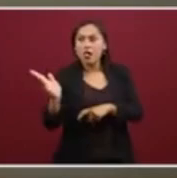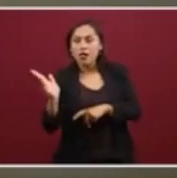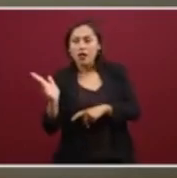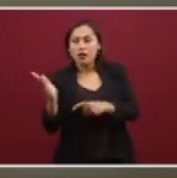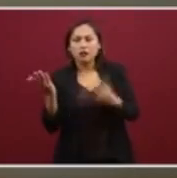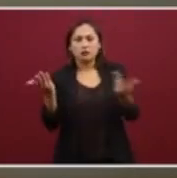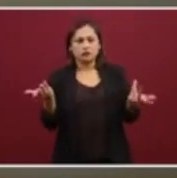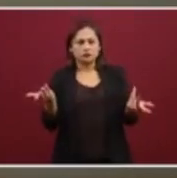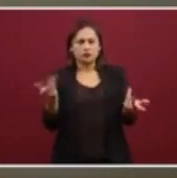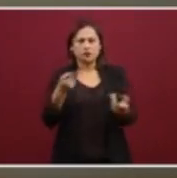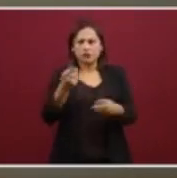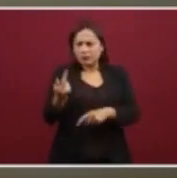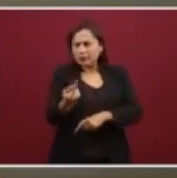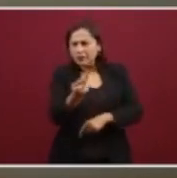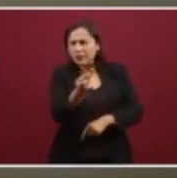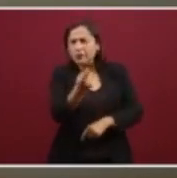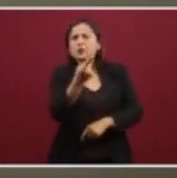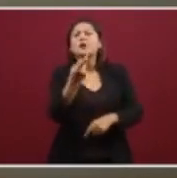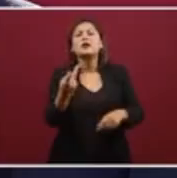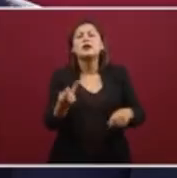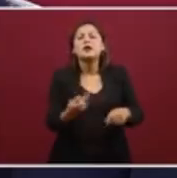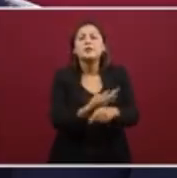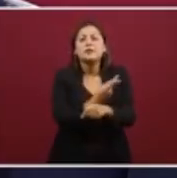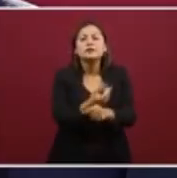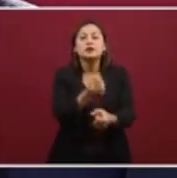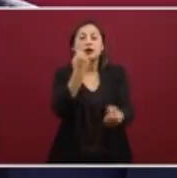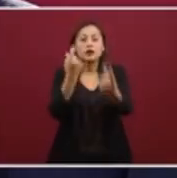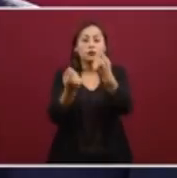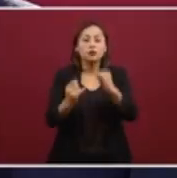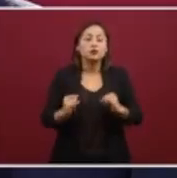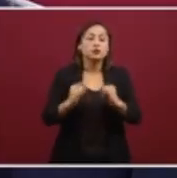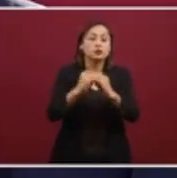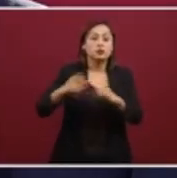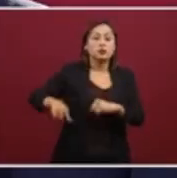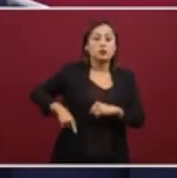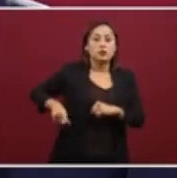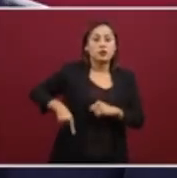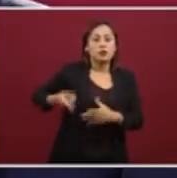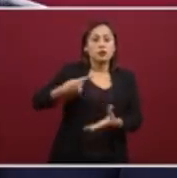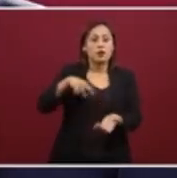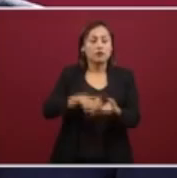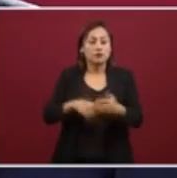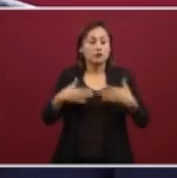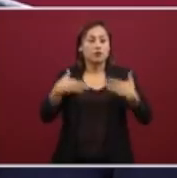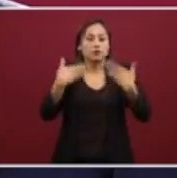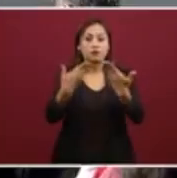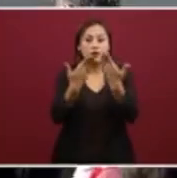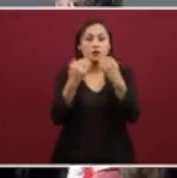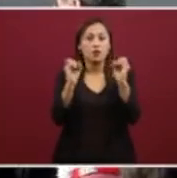para poder recuperar esa confianza a través de las dependencias? Por último,